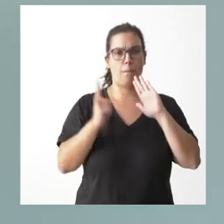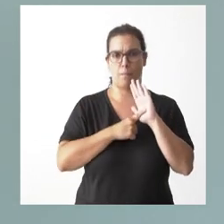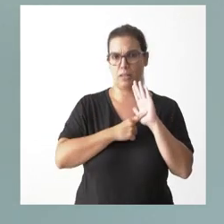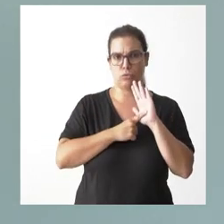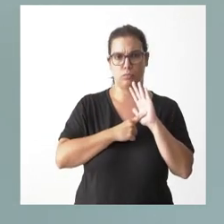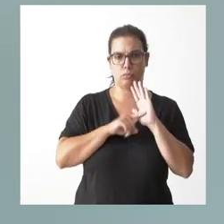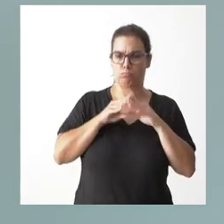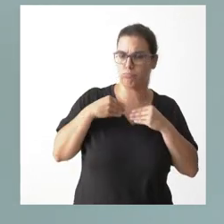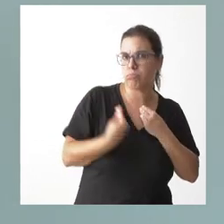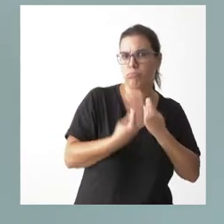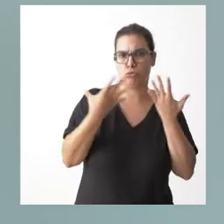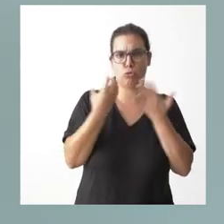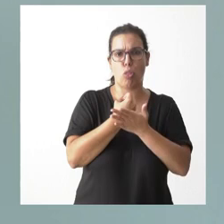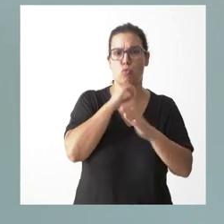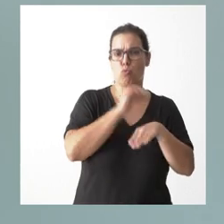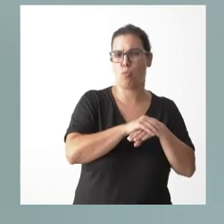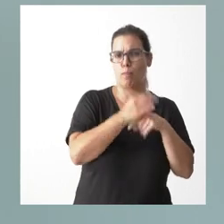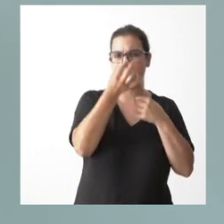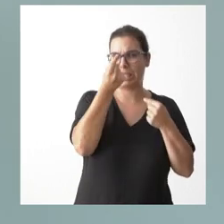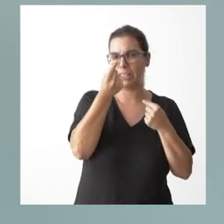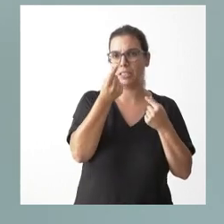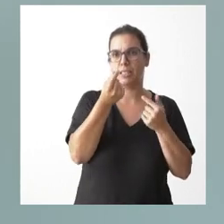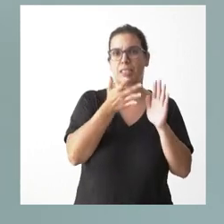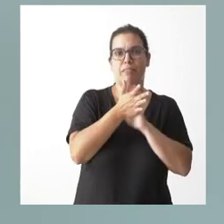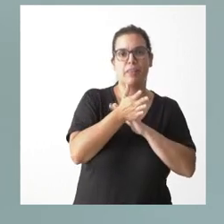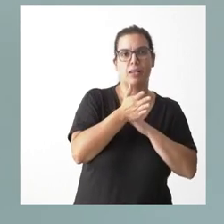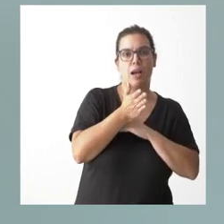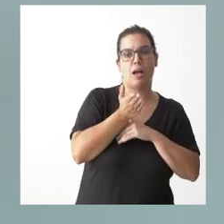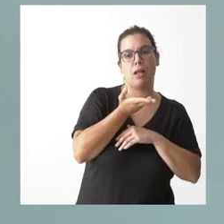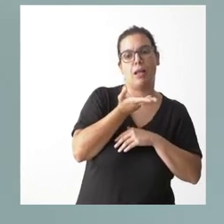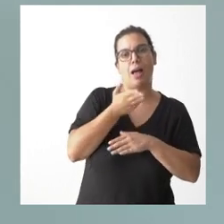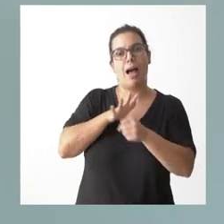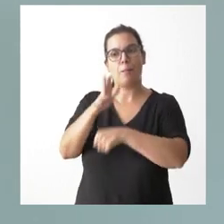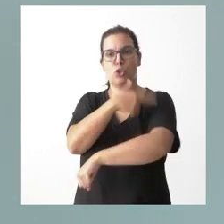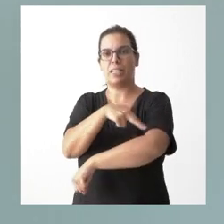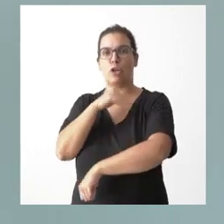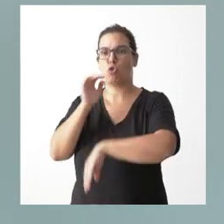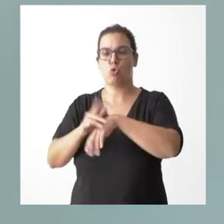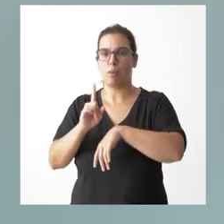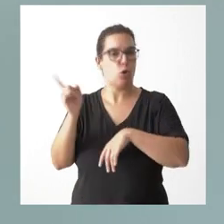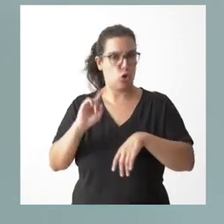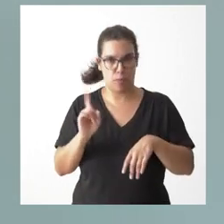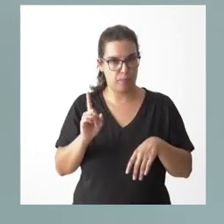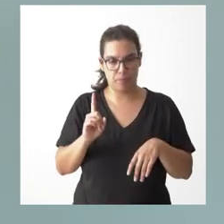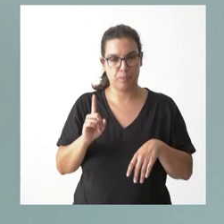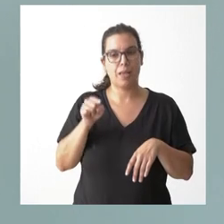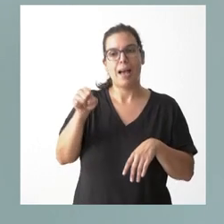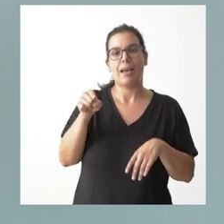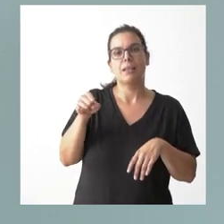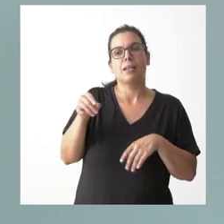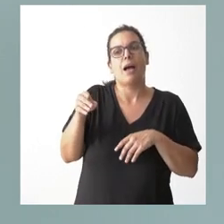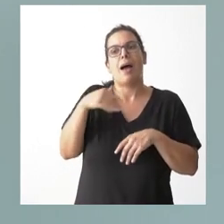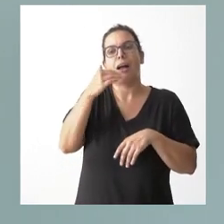Y no significa, usted dice, no lo va a cumplir en la parte sanitaria, no. En la parte sanitaria se abre un margen para